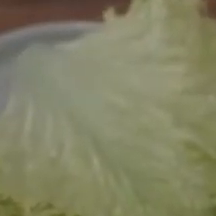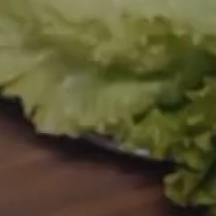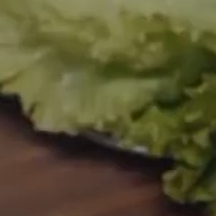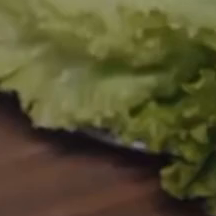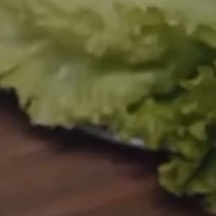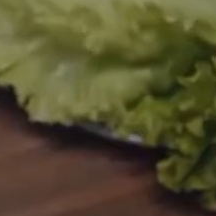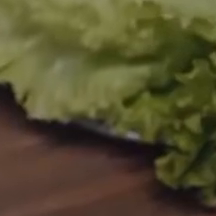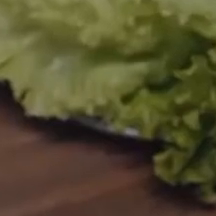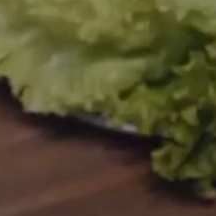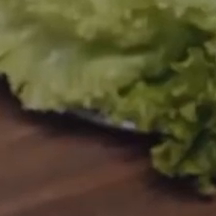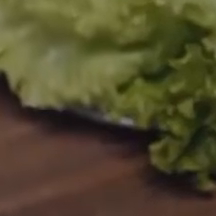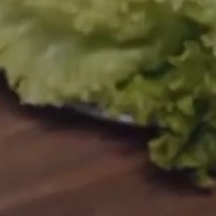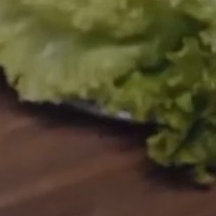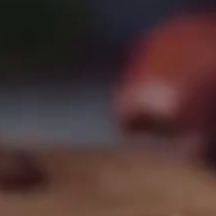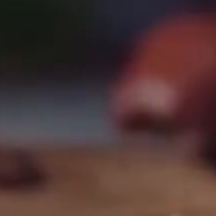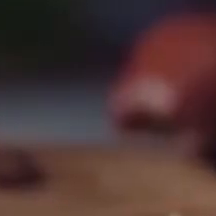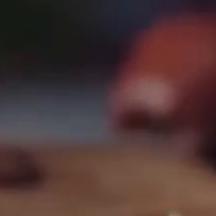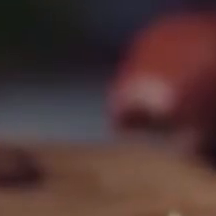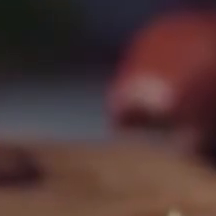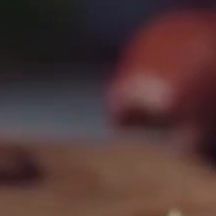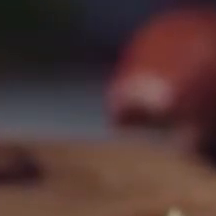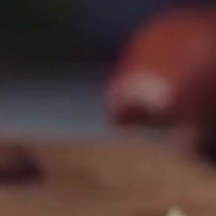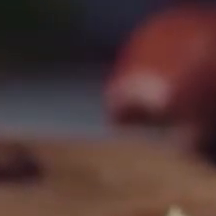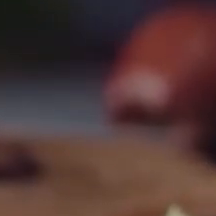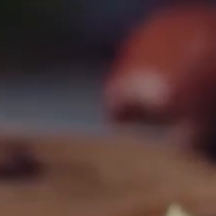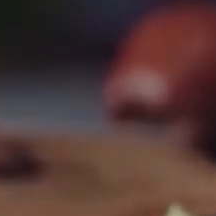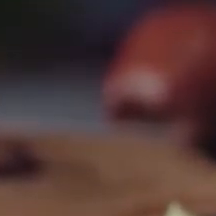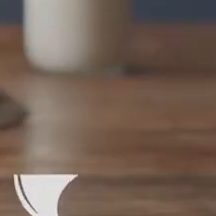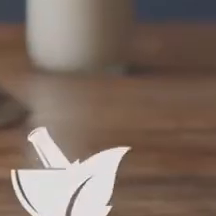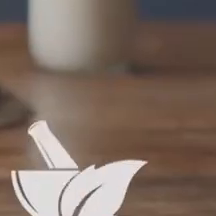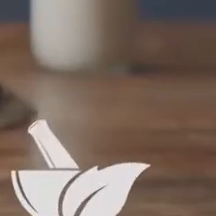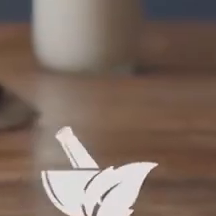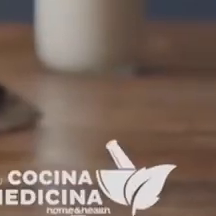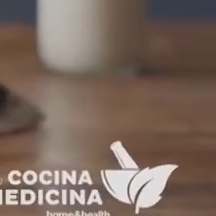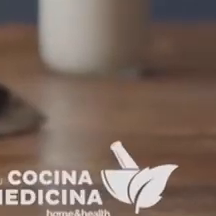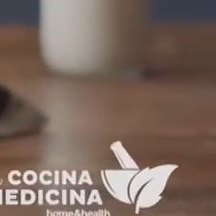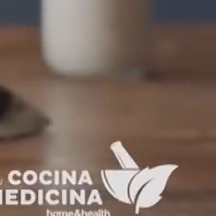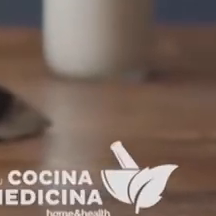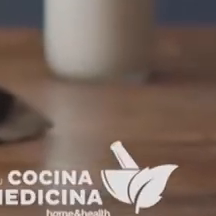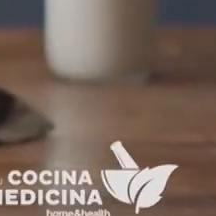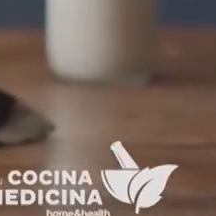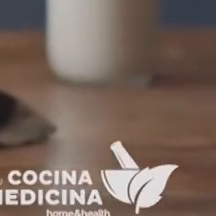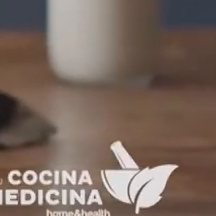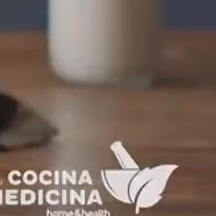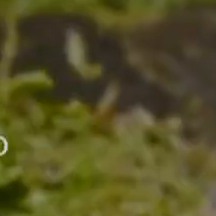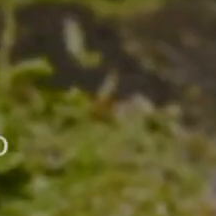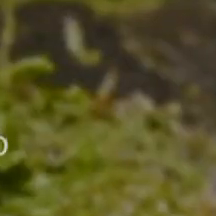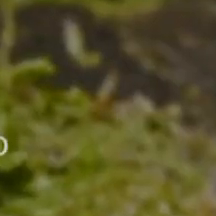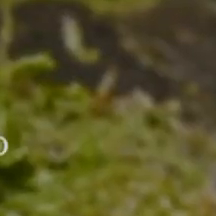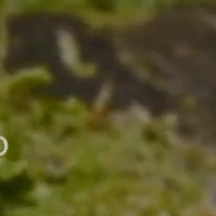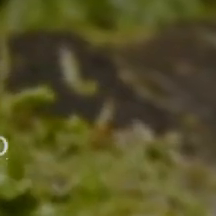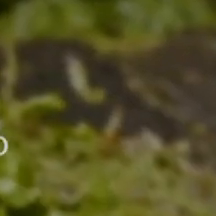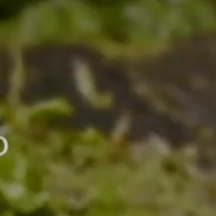Bebida relajante inductora del sueño. Consumir 30 minutos antes de dormir, acompañado de meditación. La alternativa